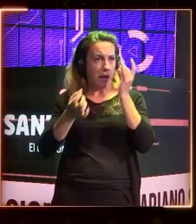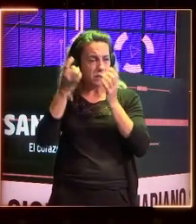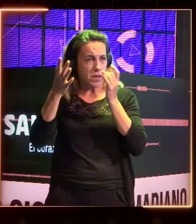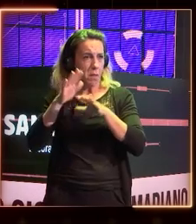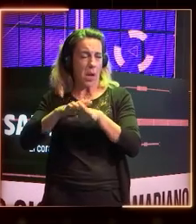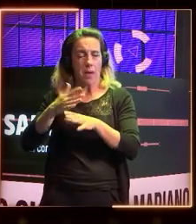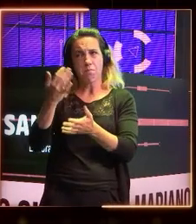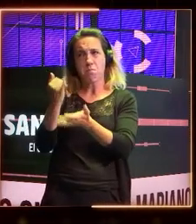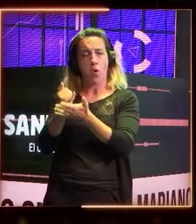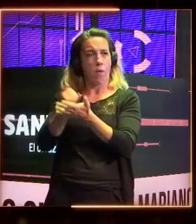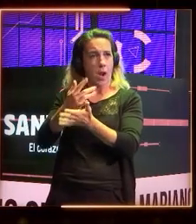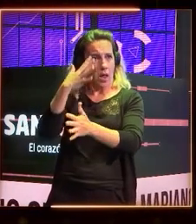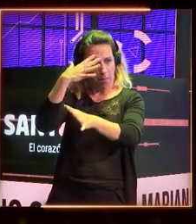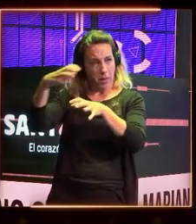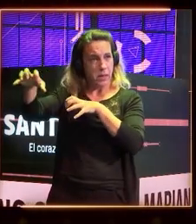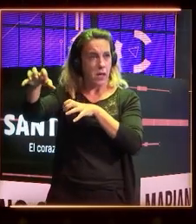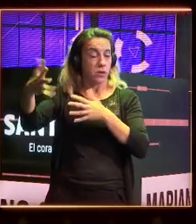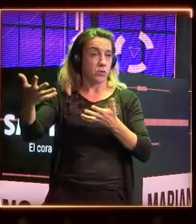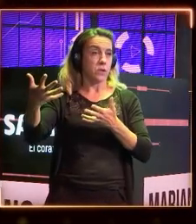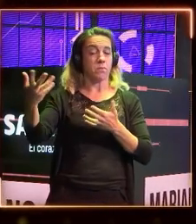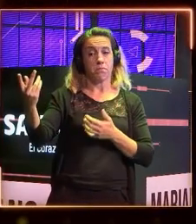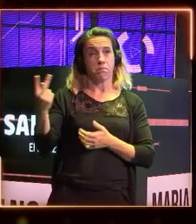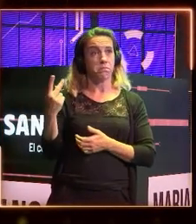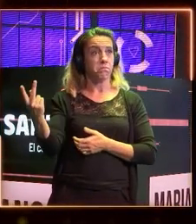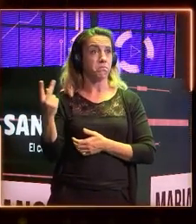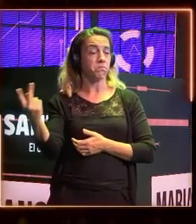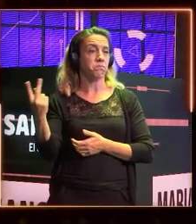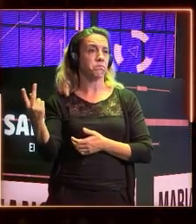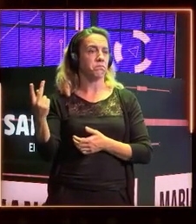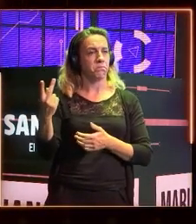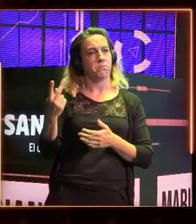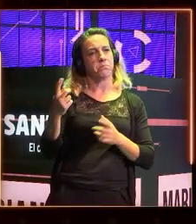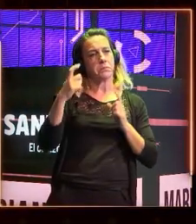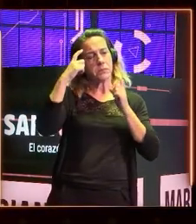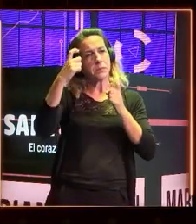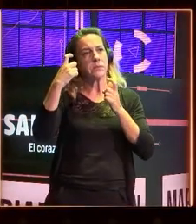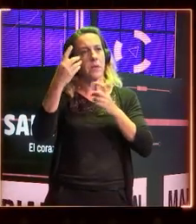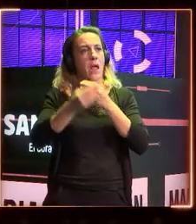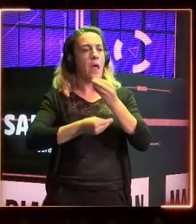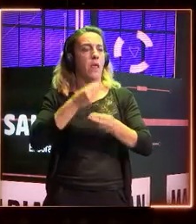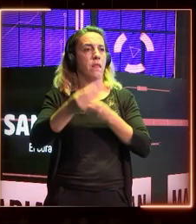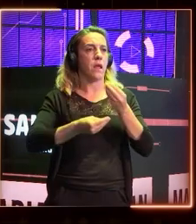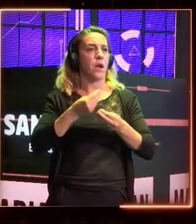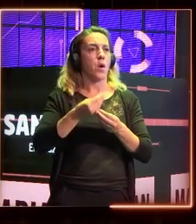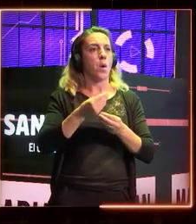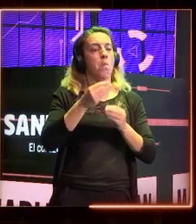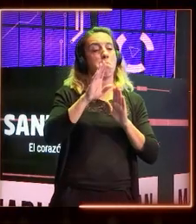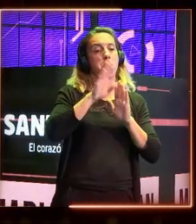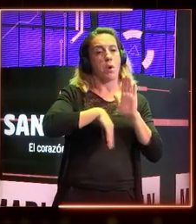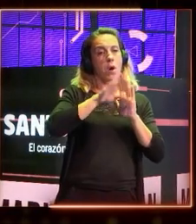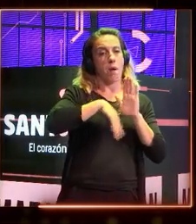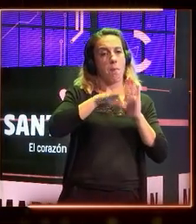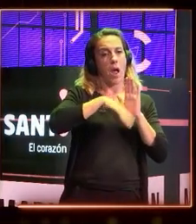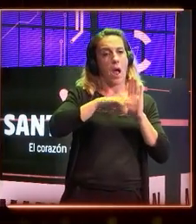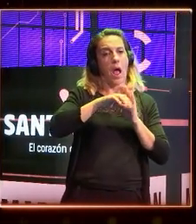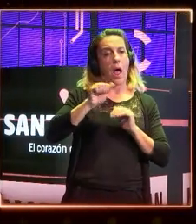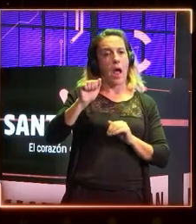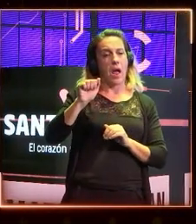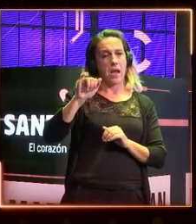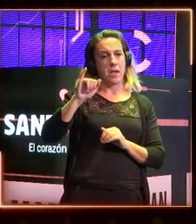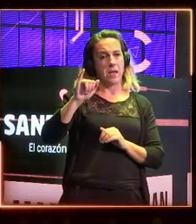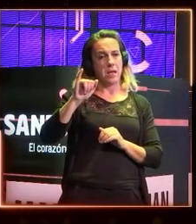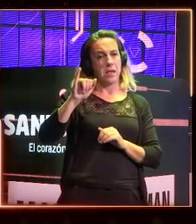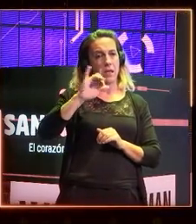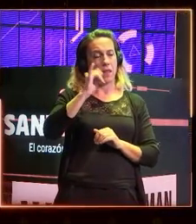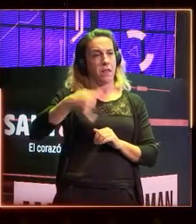hac lo que fue uno de los programas más emblemáticos de la historia de Inteligencia artificial que se conoce como el aa o Ela este y